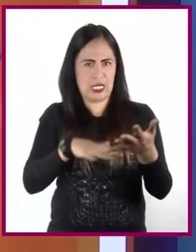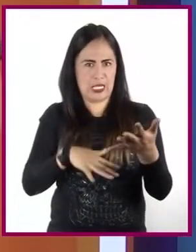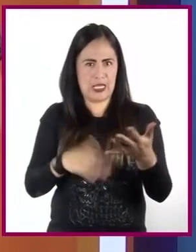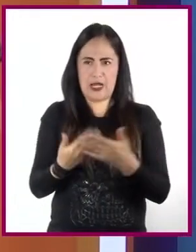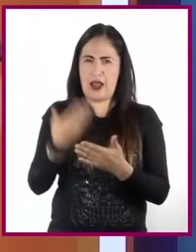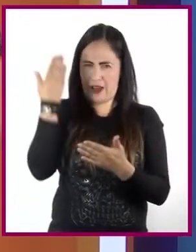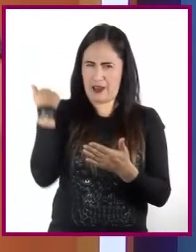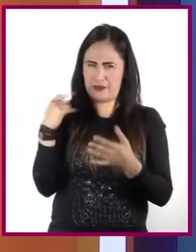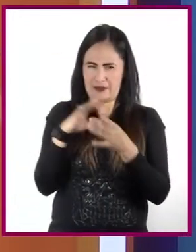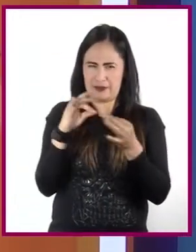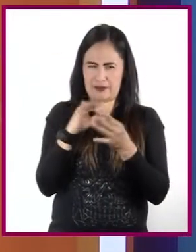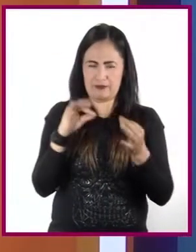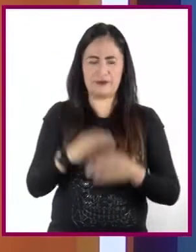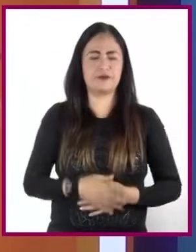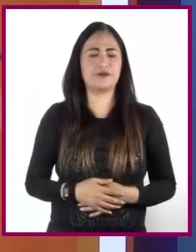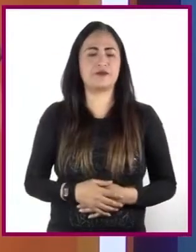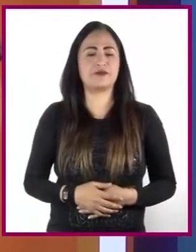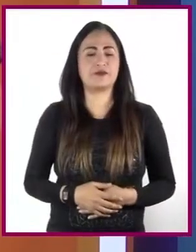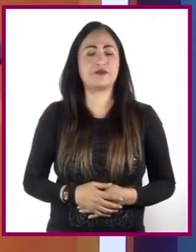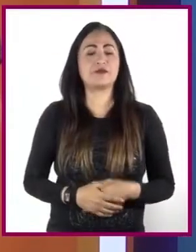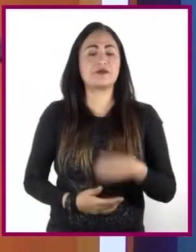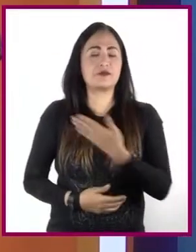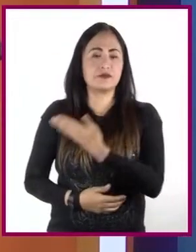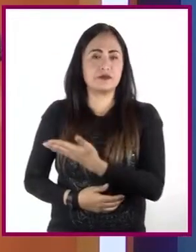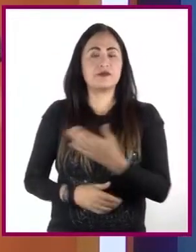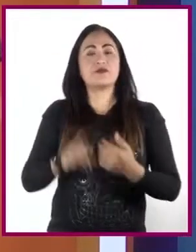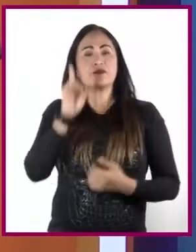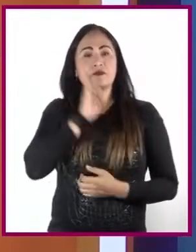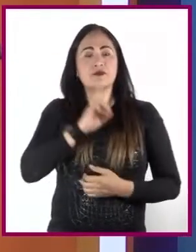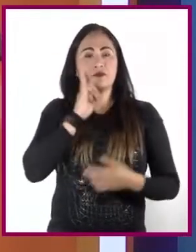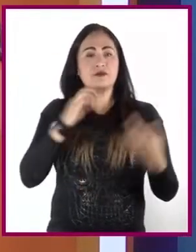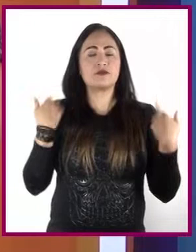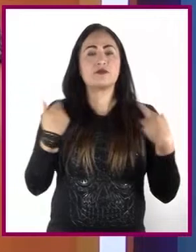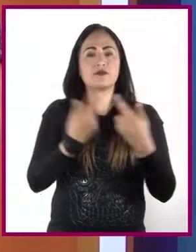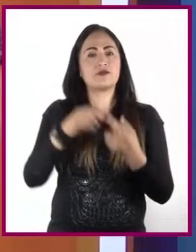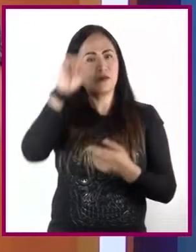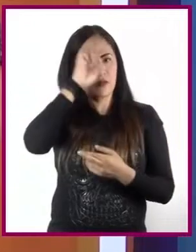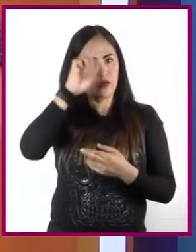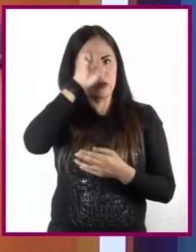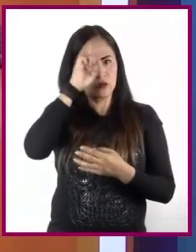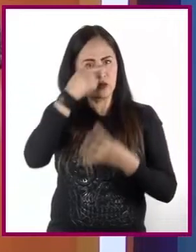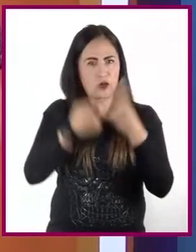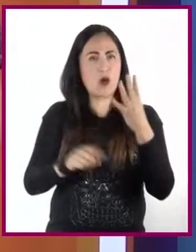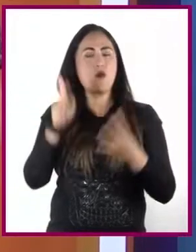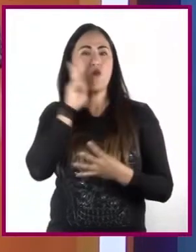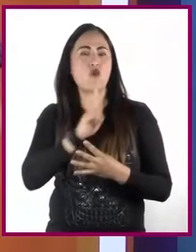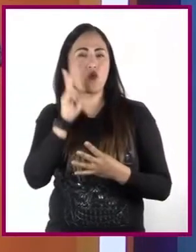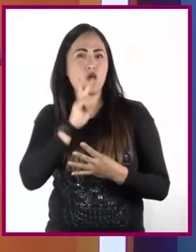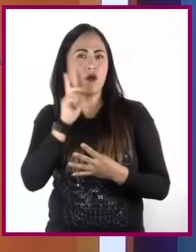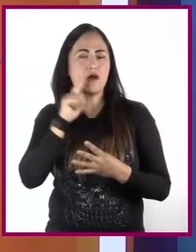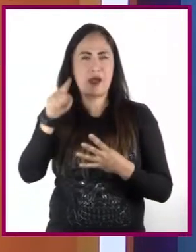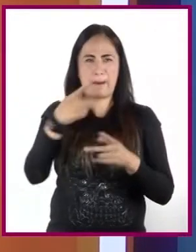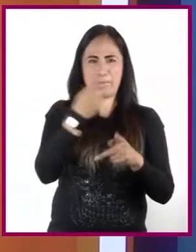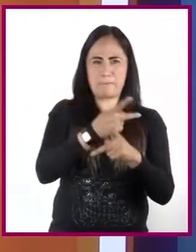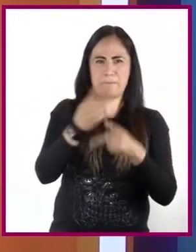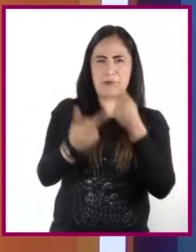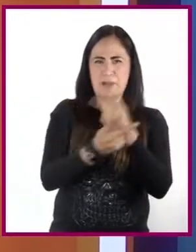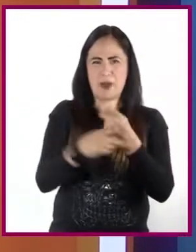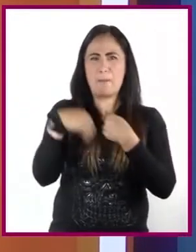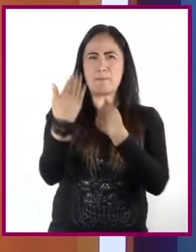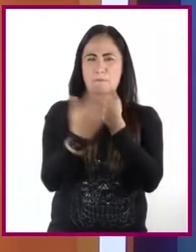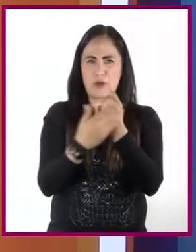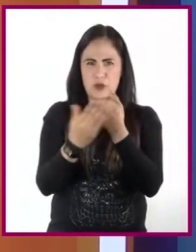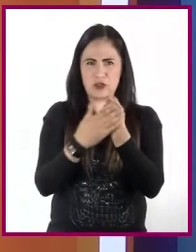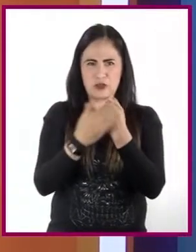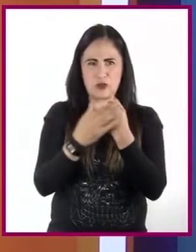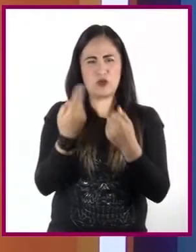anterior. Y dice: maestra, ¿qué recomendaciones nos puede dar para presentar la prueba de admisión al nivel medio superior y no